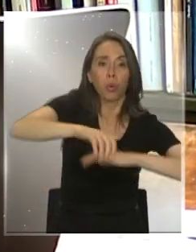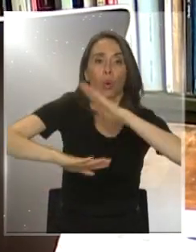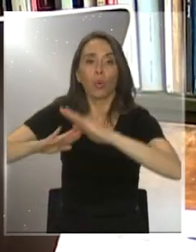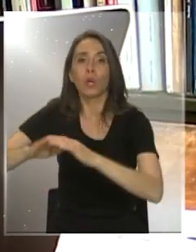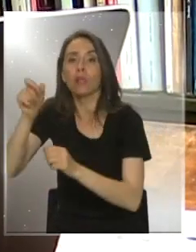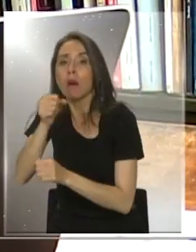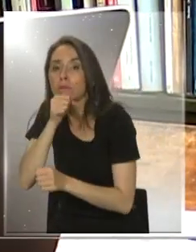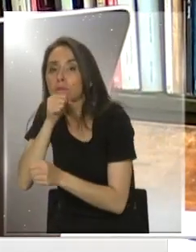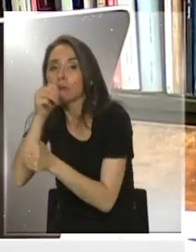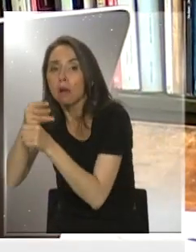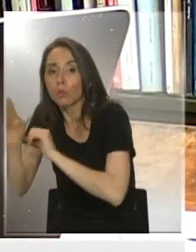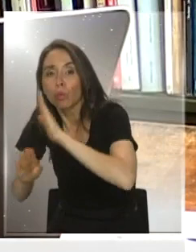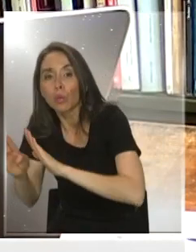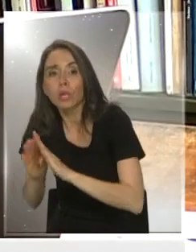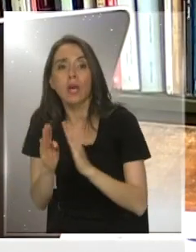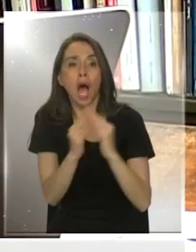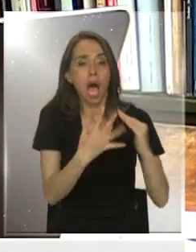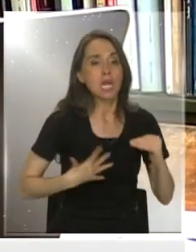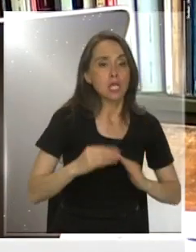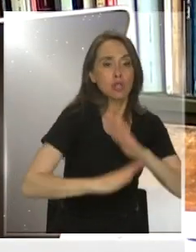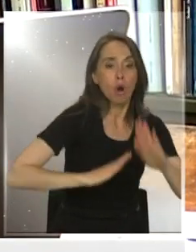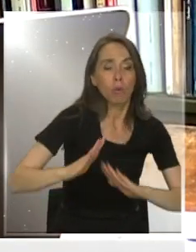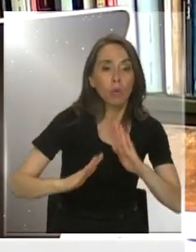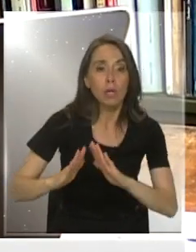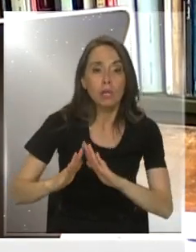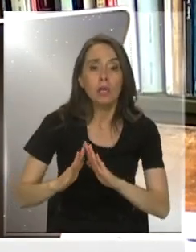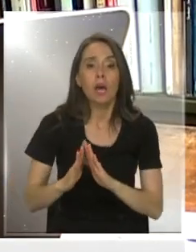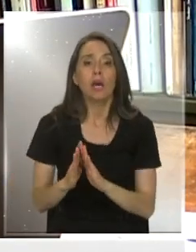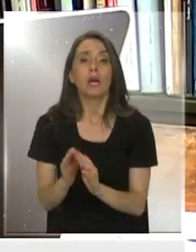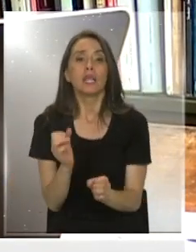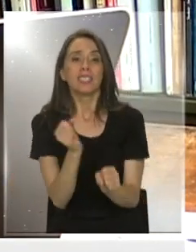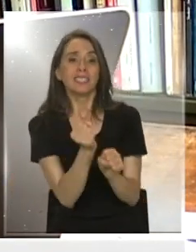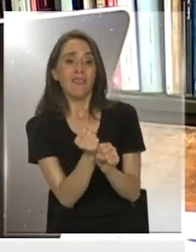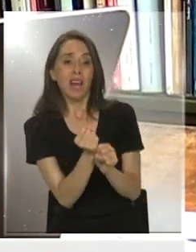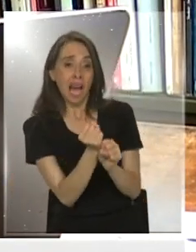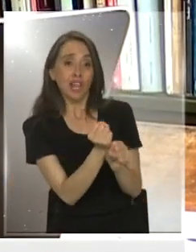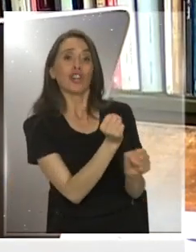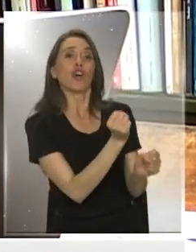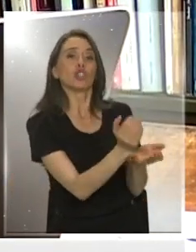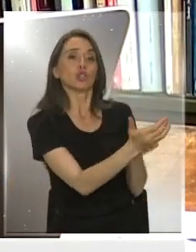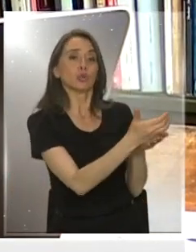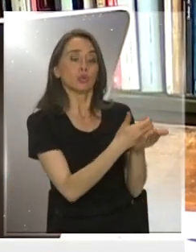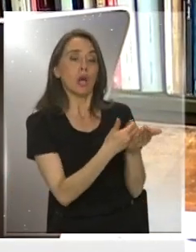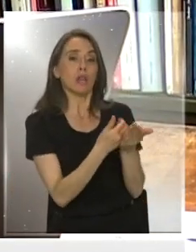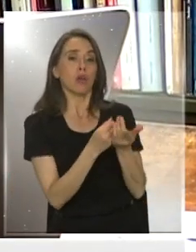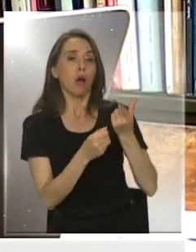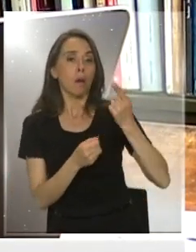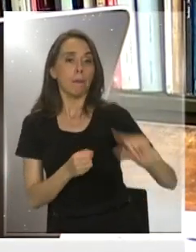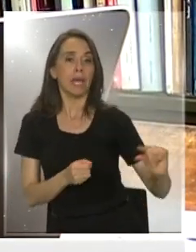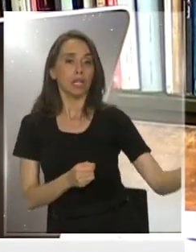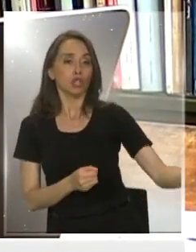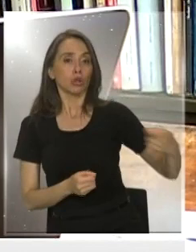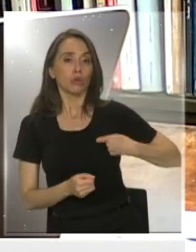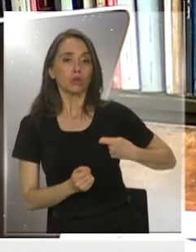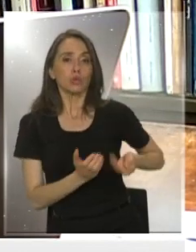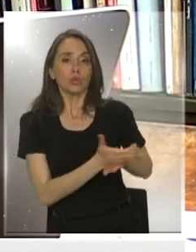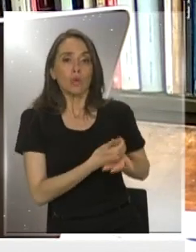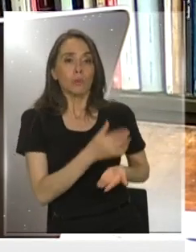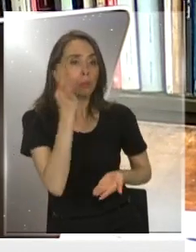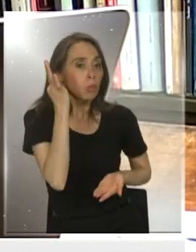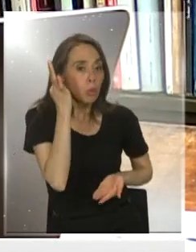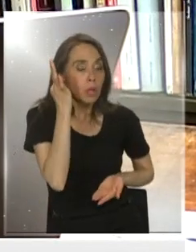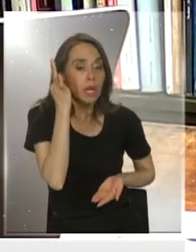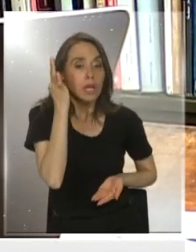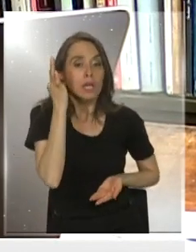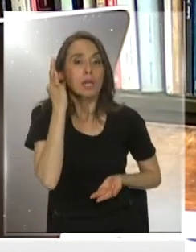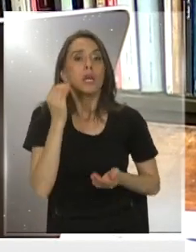adultos mayores como de niños, las labores de casa. En general, el trabajo remunerado es de menor cuantía en el caso de las mujeres, hay